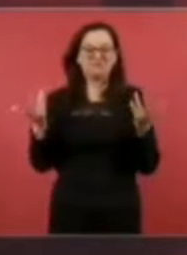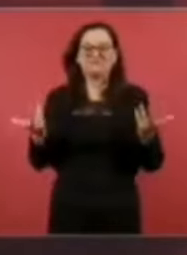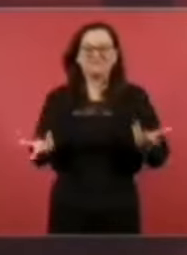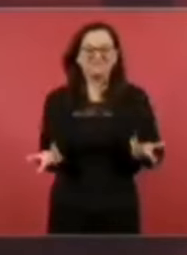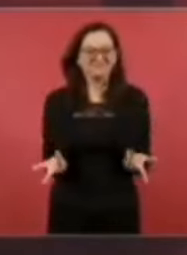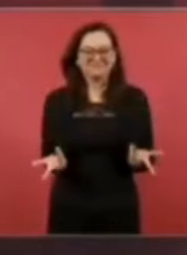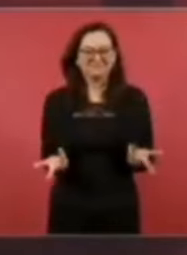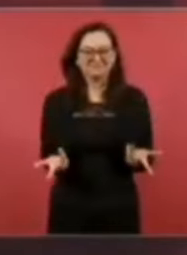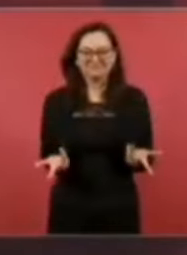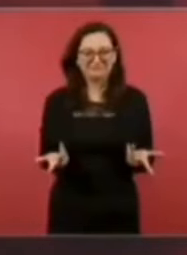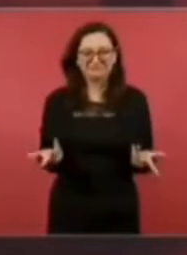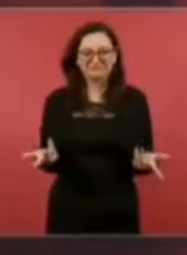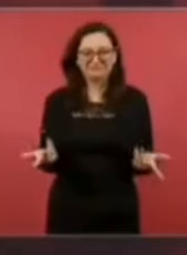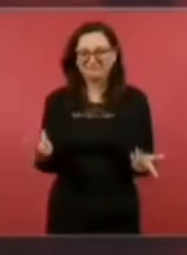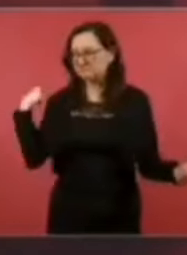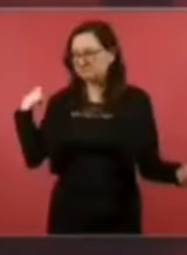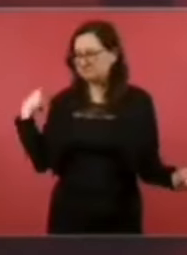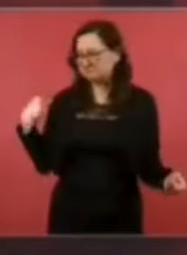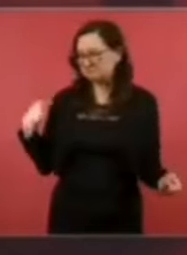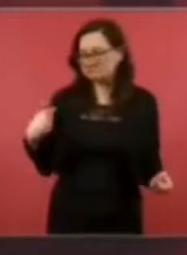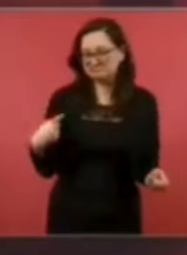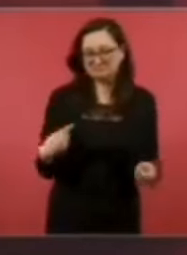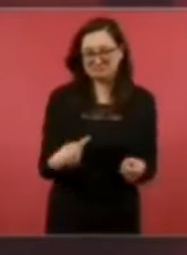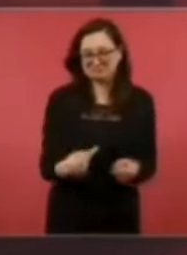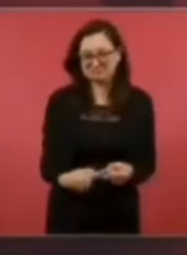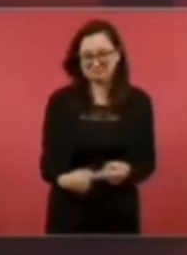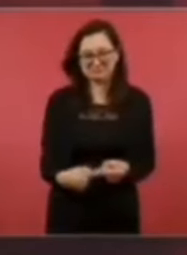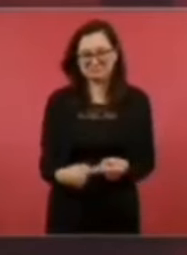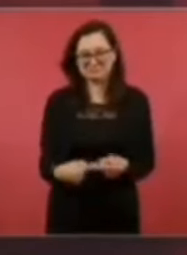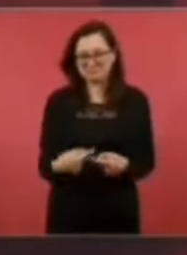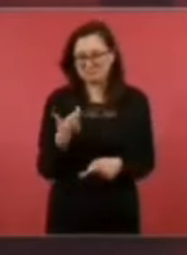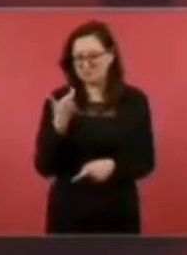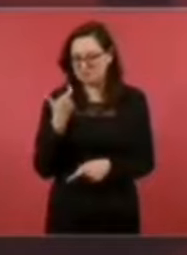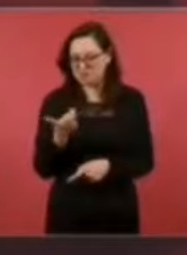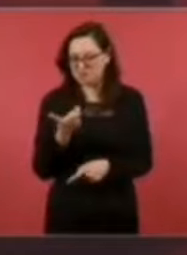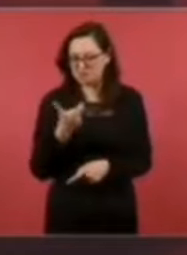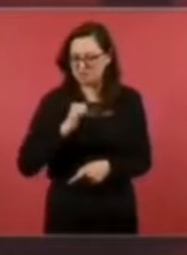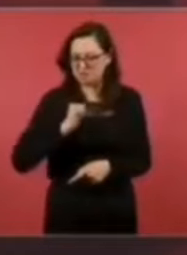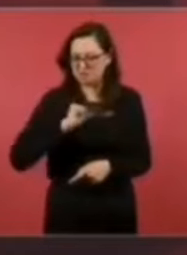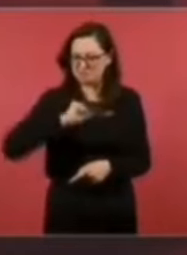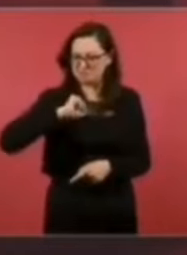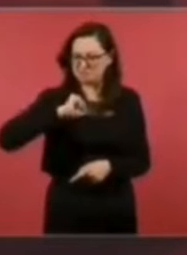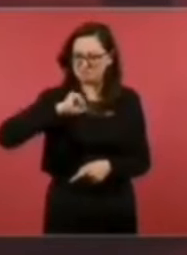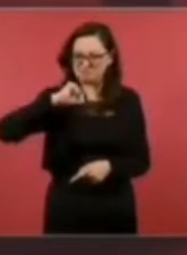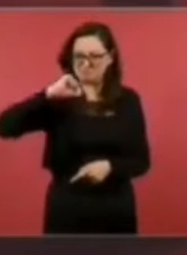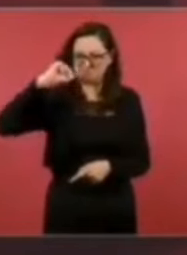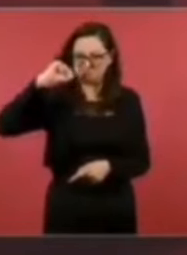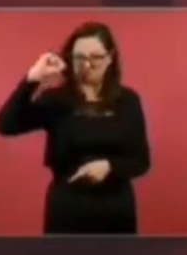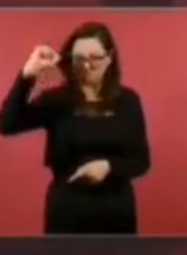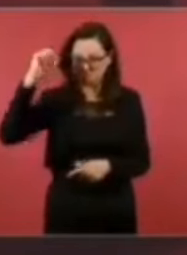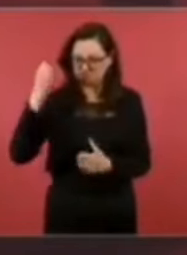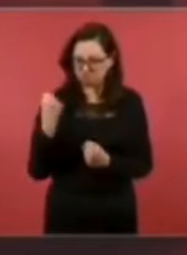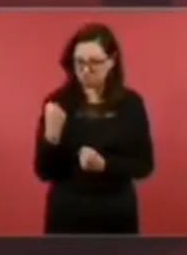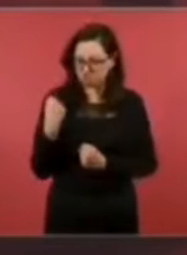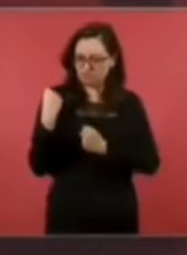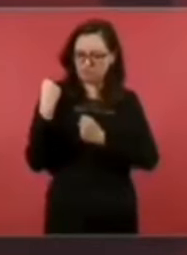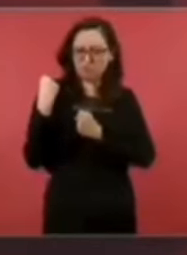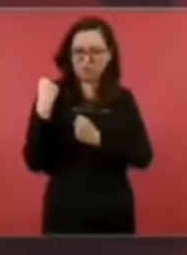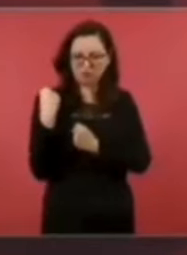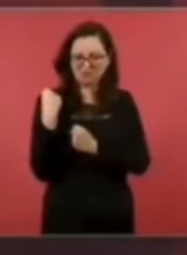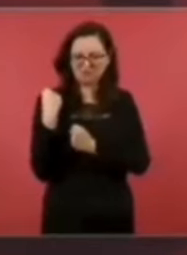durante los últimos tiempos la moneda que más se ha fortalecido en el mundo con